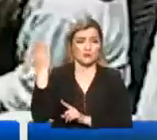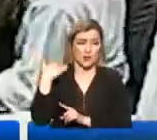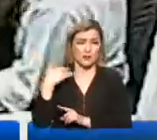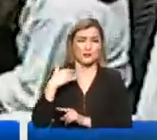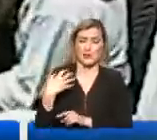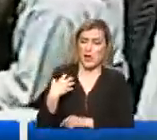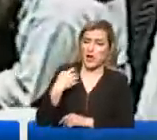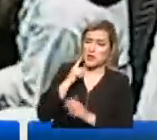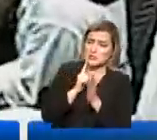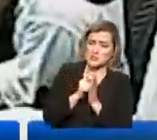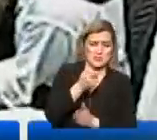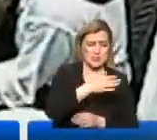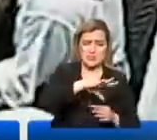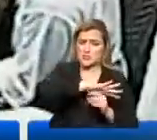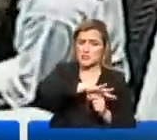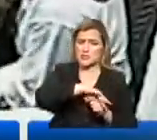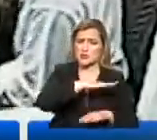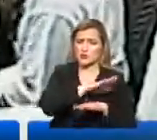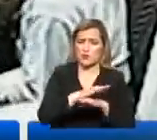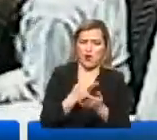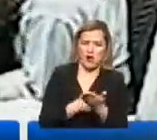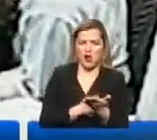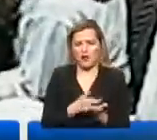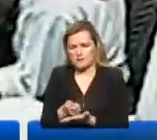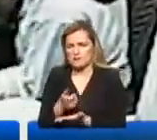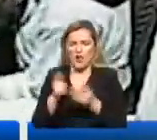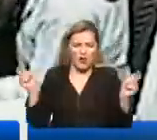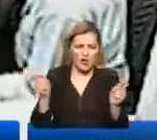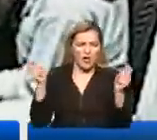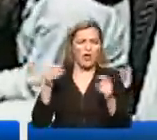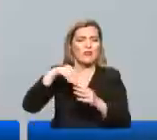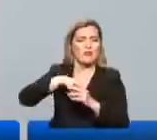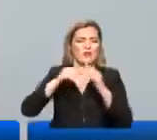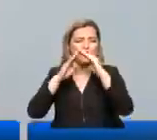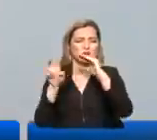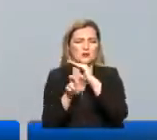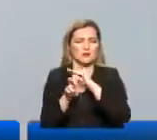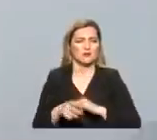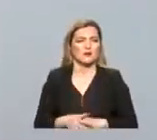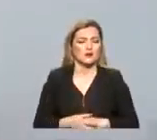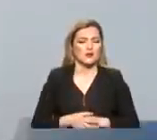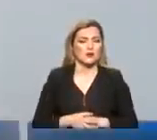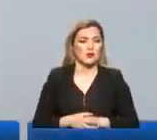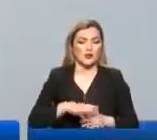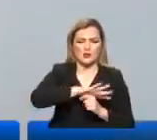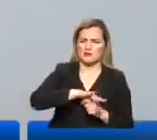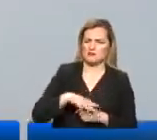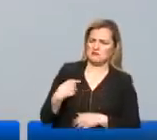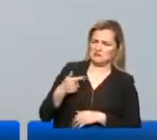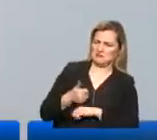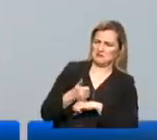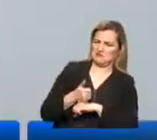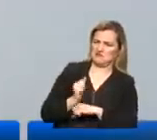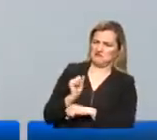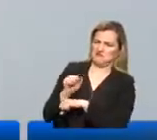trasladado sus quejas a Patiño sobre excesos y desenfrenos de Assange en la embajada. El canciller daba las espaldas a sus